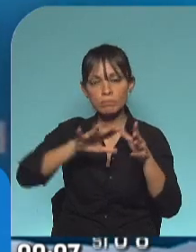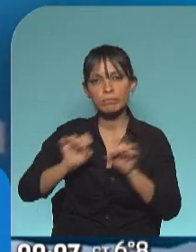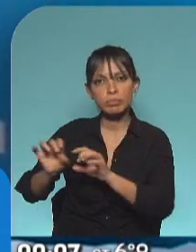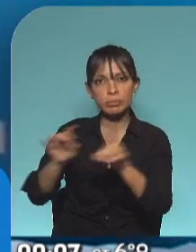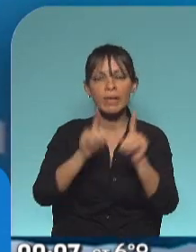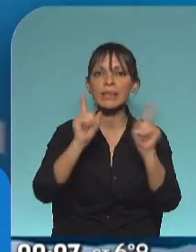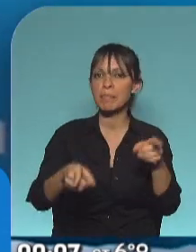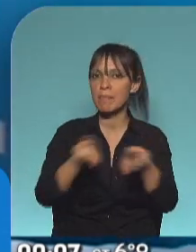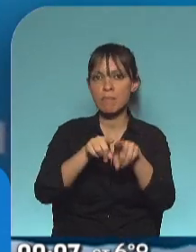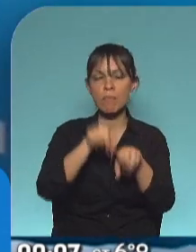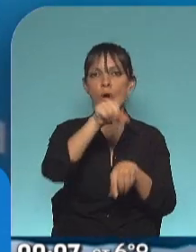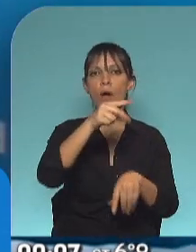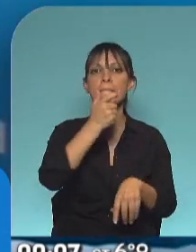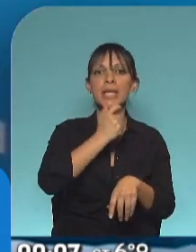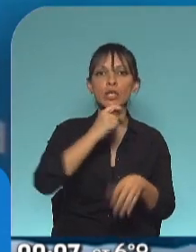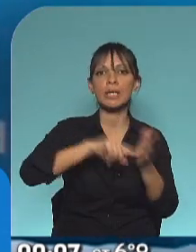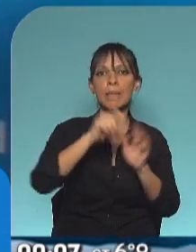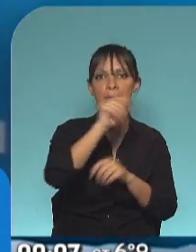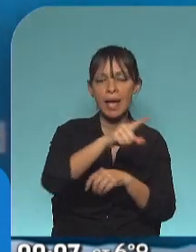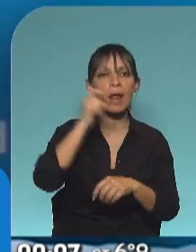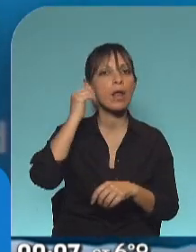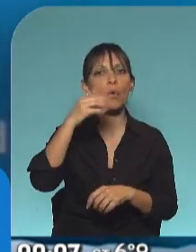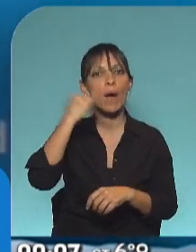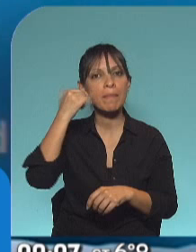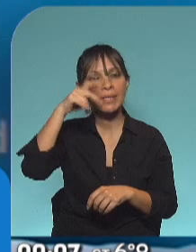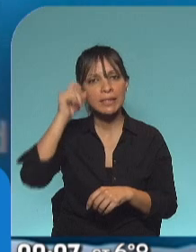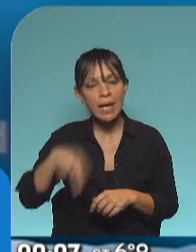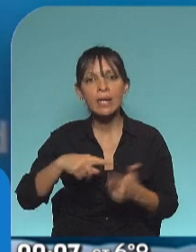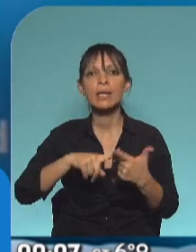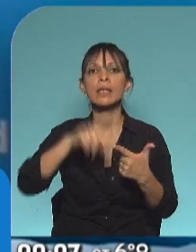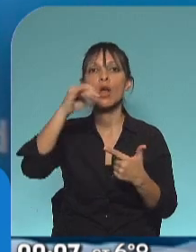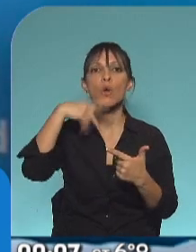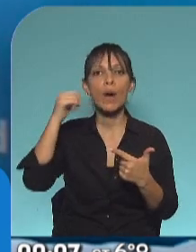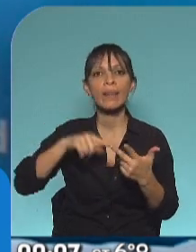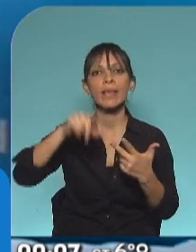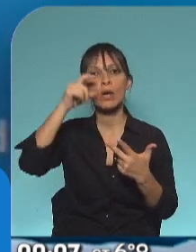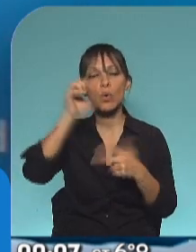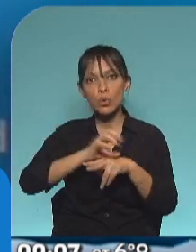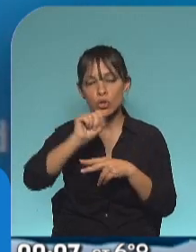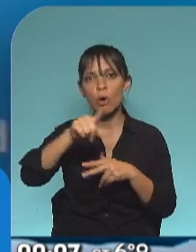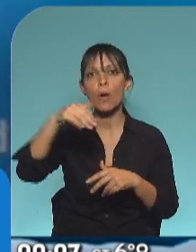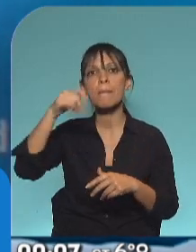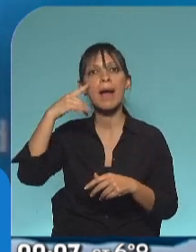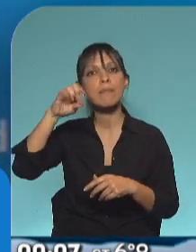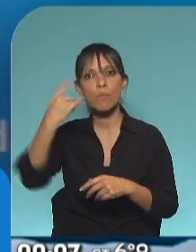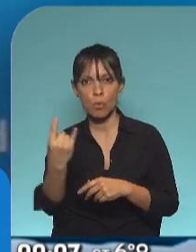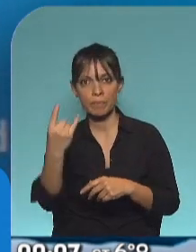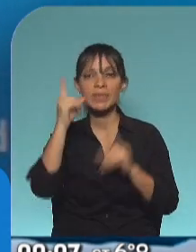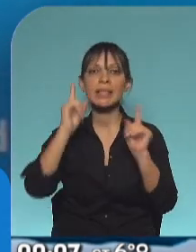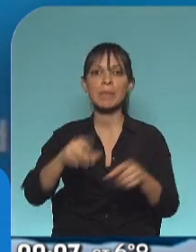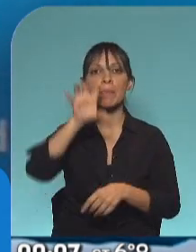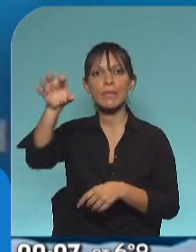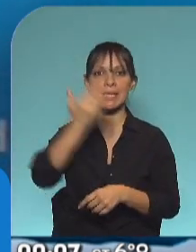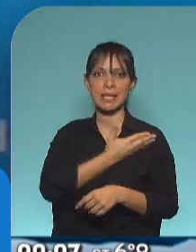en Mendoza, en su ciudad capital, Guaymallén, Godoy Cruz, Luján de Cuyo y Maipú, en Santa Fe, en la ciudad de